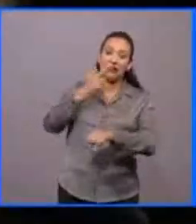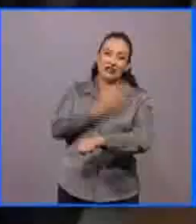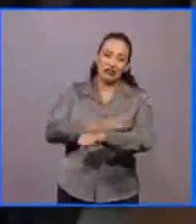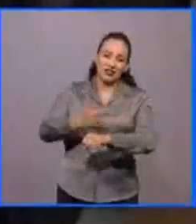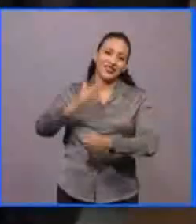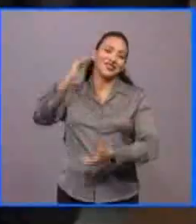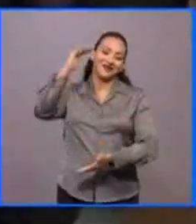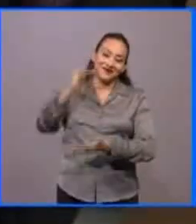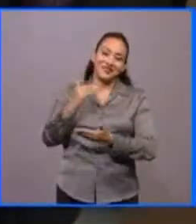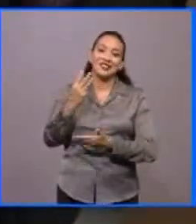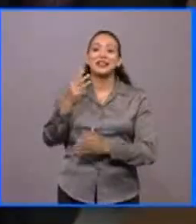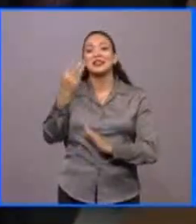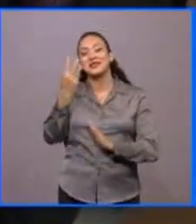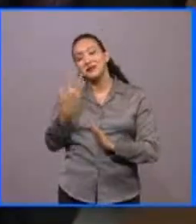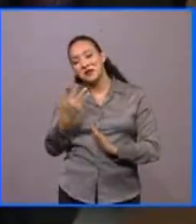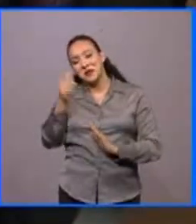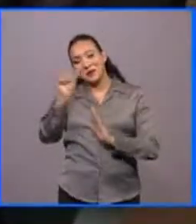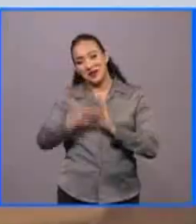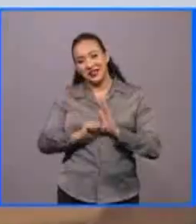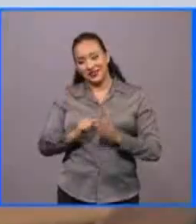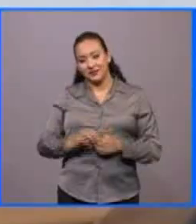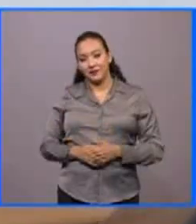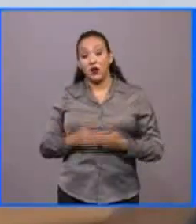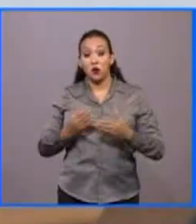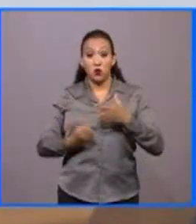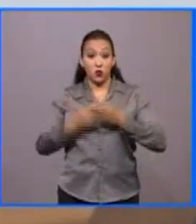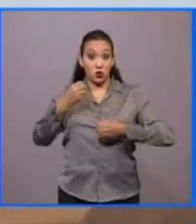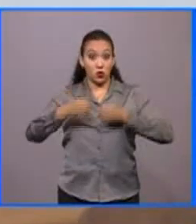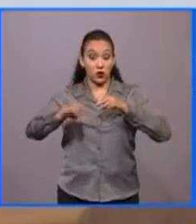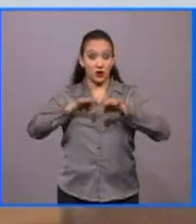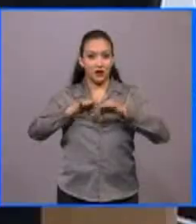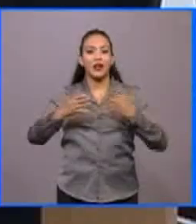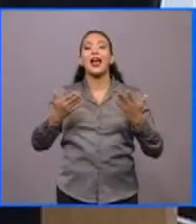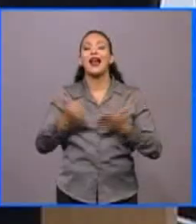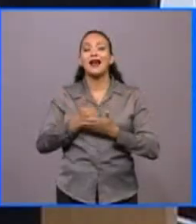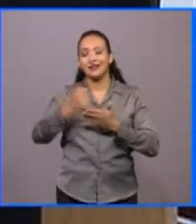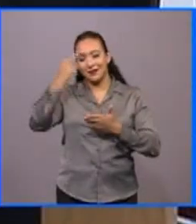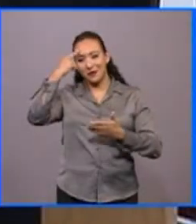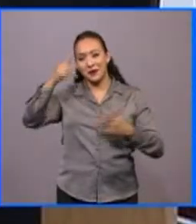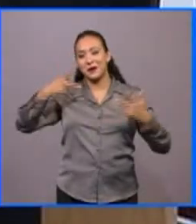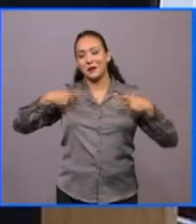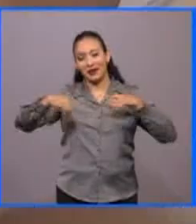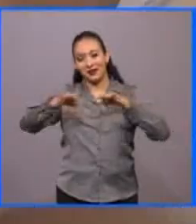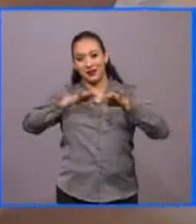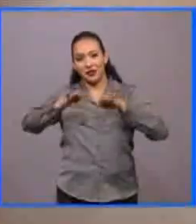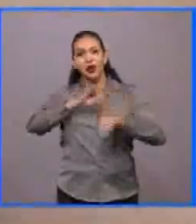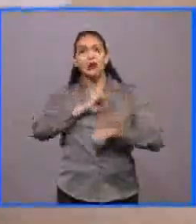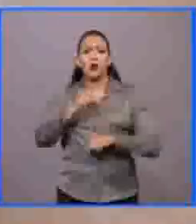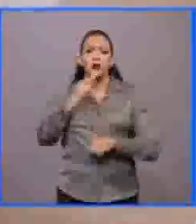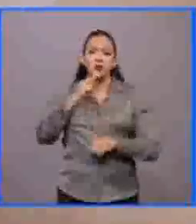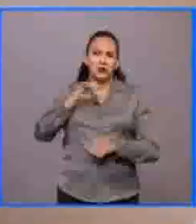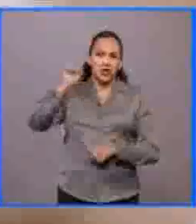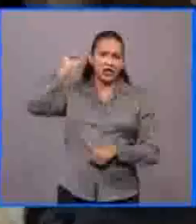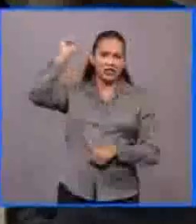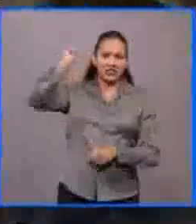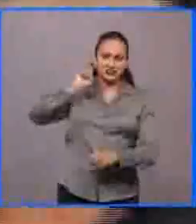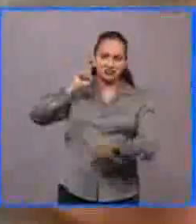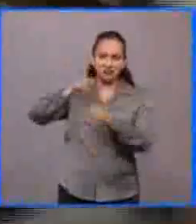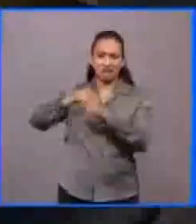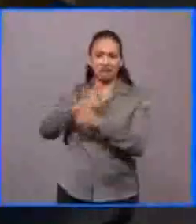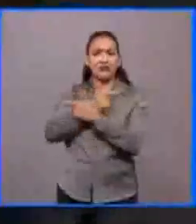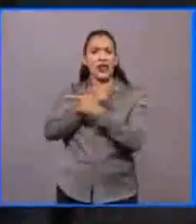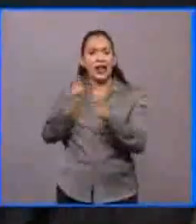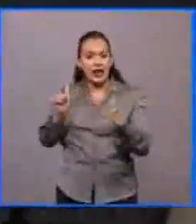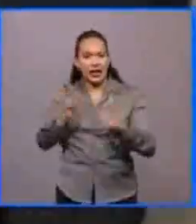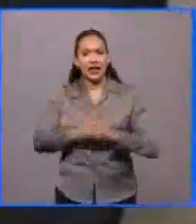7 meses en promedio. En la nueva justicia laboral se privilegia la libertad y democracia sindical, la libre contratación colectiva